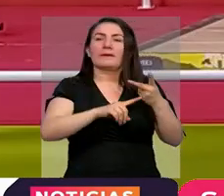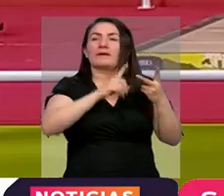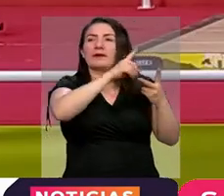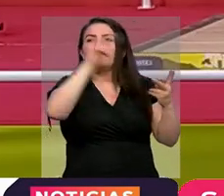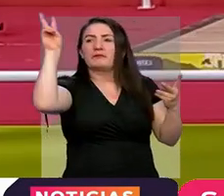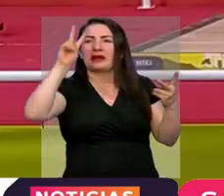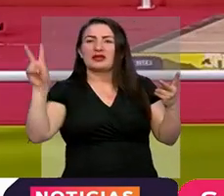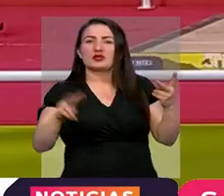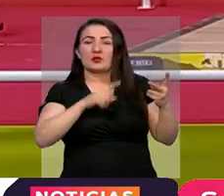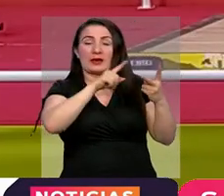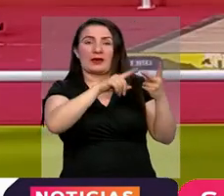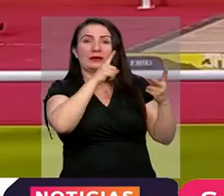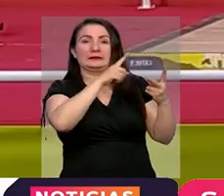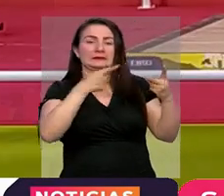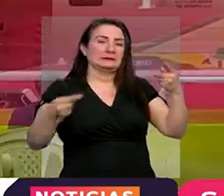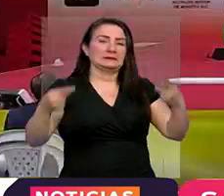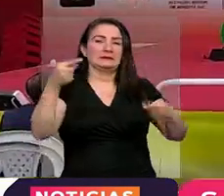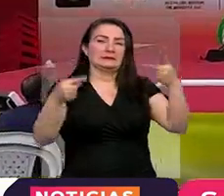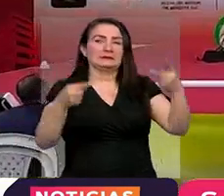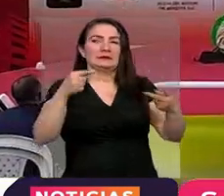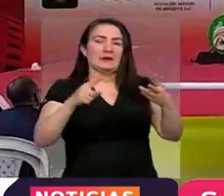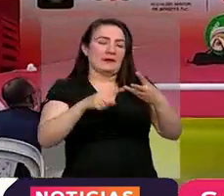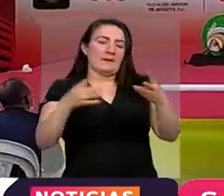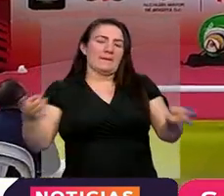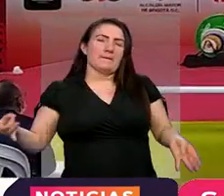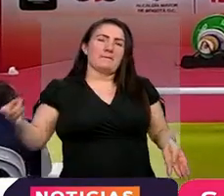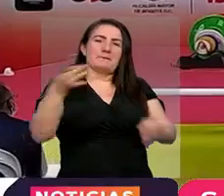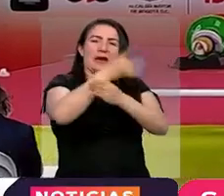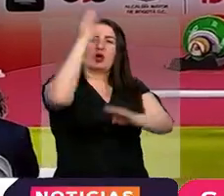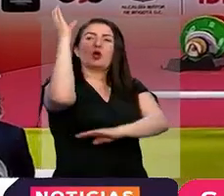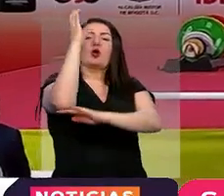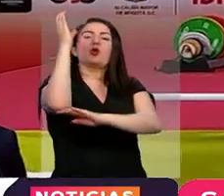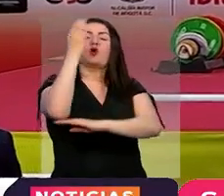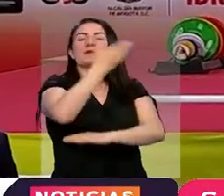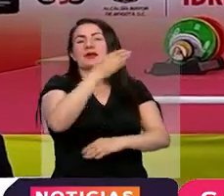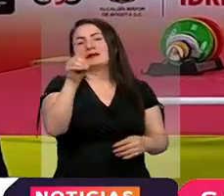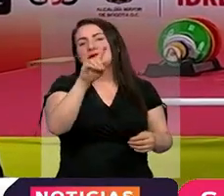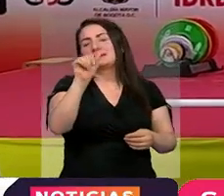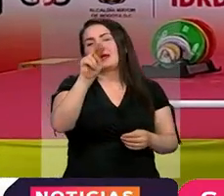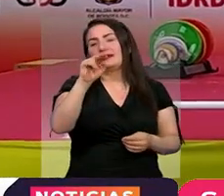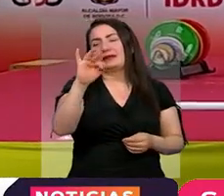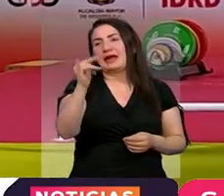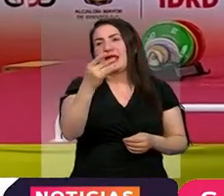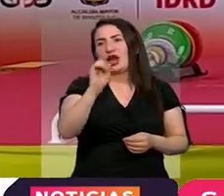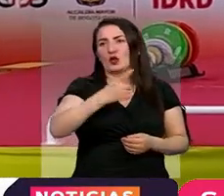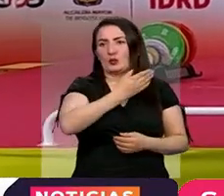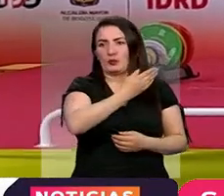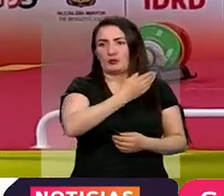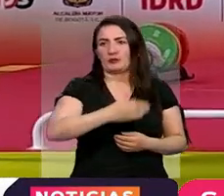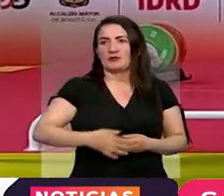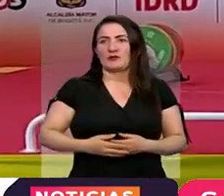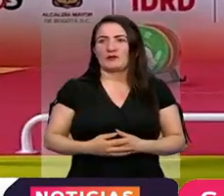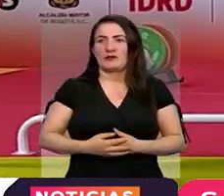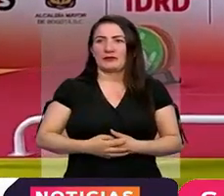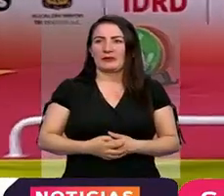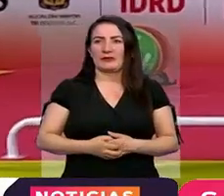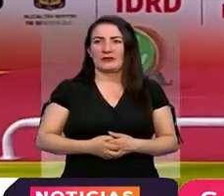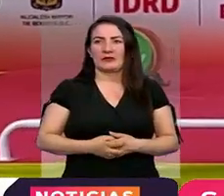de Venezuela, un duelo muy reñido que sacó a favor Santiago con récord panamericano incluido, 172 kilogramos.